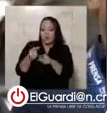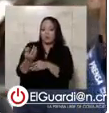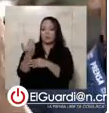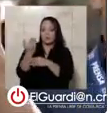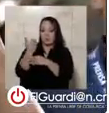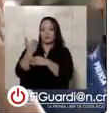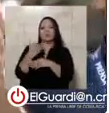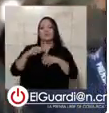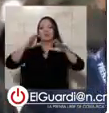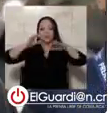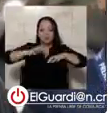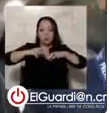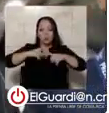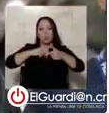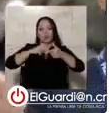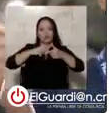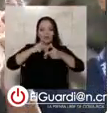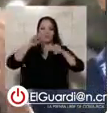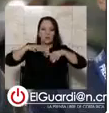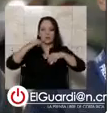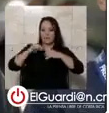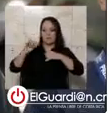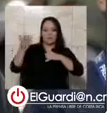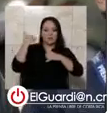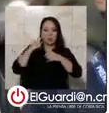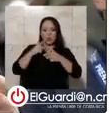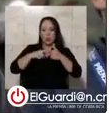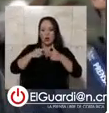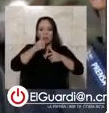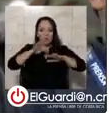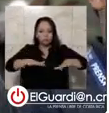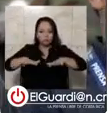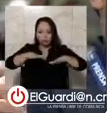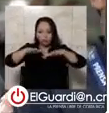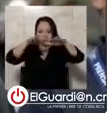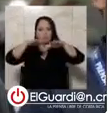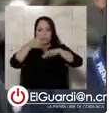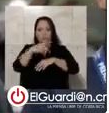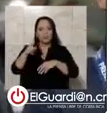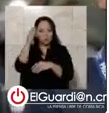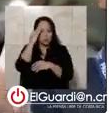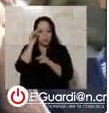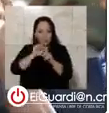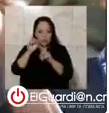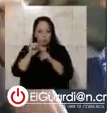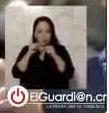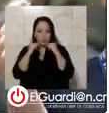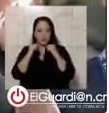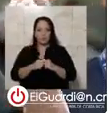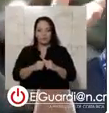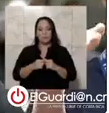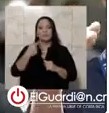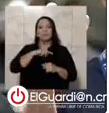recientes lluvias, fin de semana anterior, inundaciones en nuestra zona. Usted lo conoce muy bien, Rodrigo, y